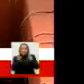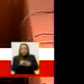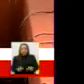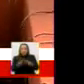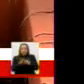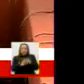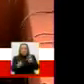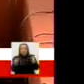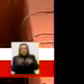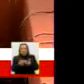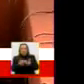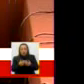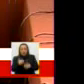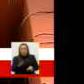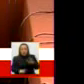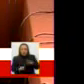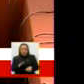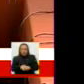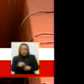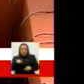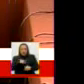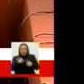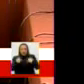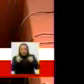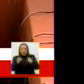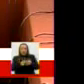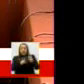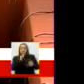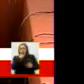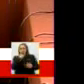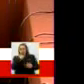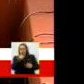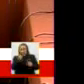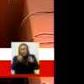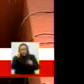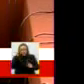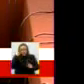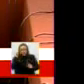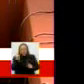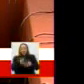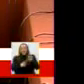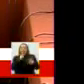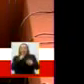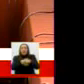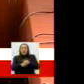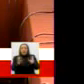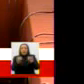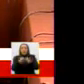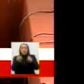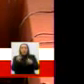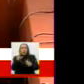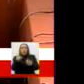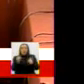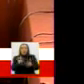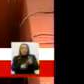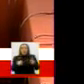que es el Congreso. A veces tenemos una información equivocada, en la mayoría de las veces, de lo que es el Congreso. Porque es la información